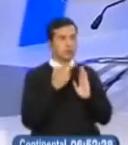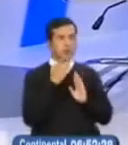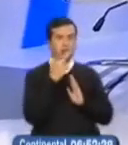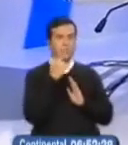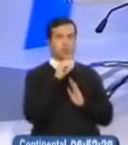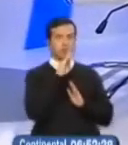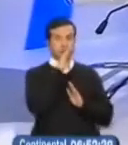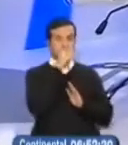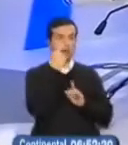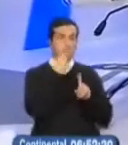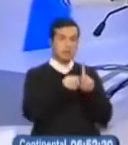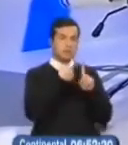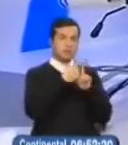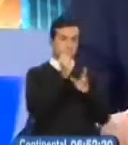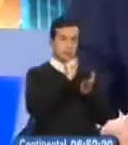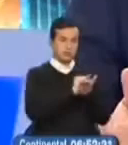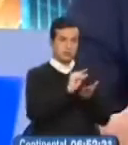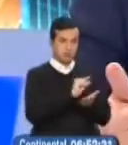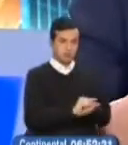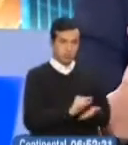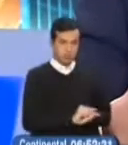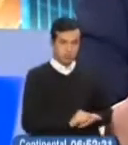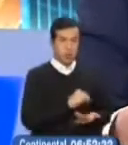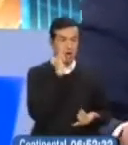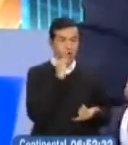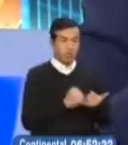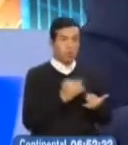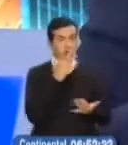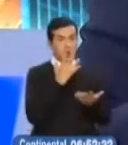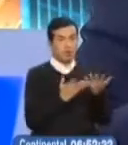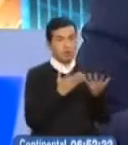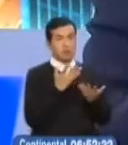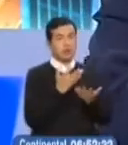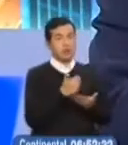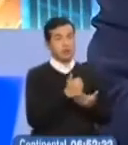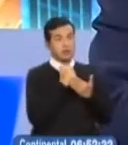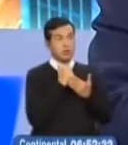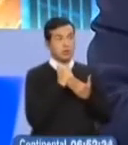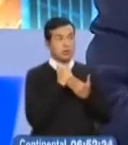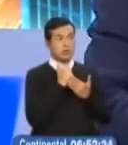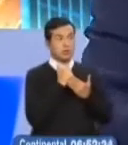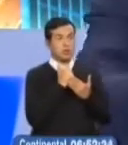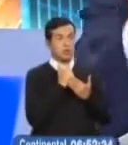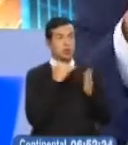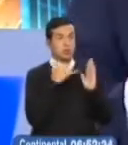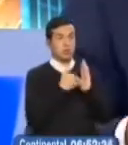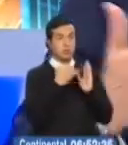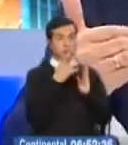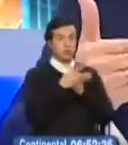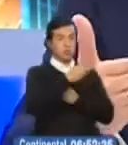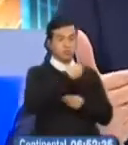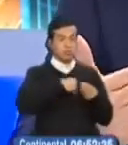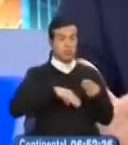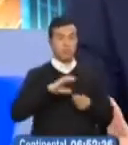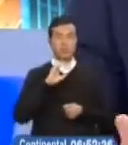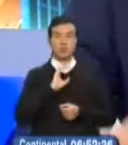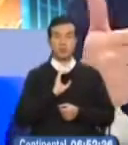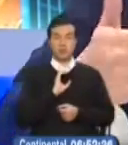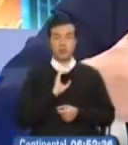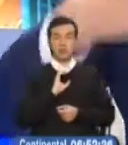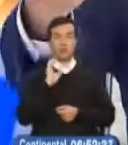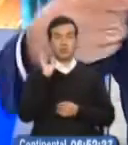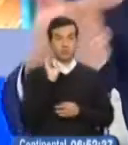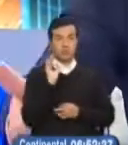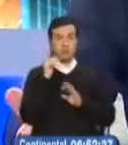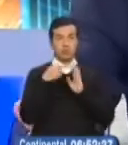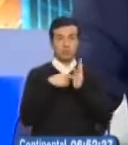pagando mensualmente. El tema es que al liquidar, si es que el resultado me sale favorable, desaparece el impuesto mínimo y me dan un crédito fiscal para